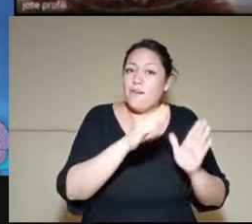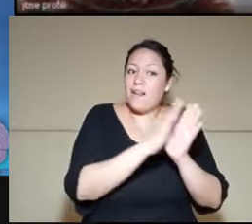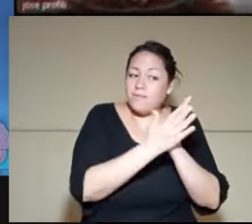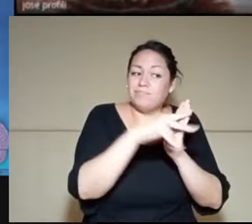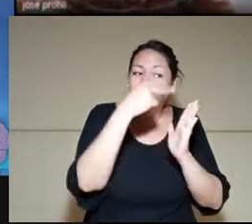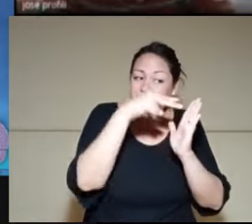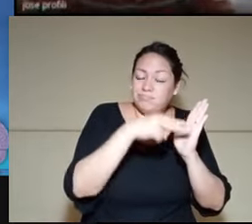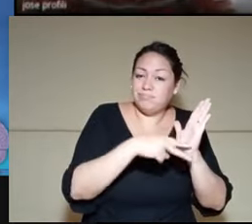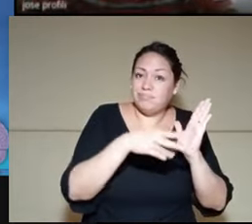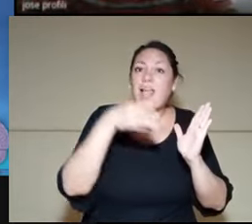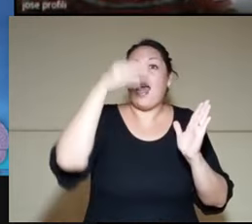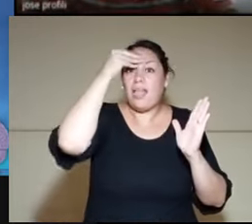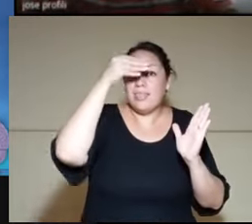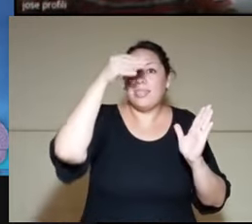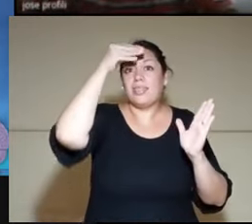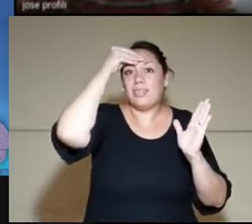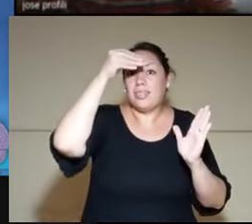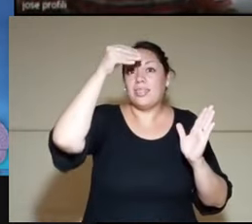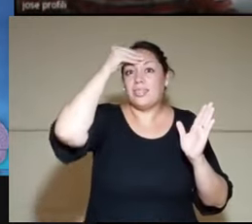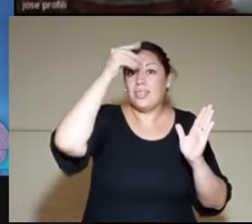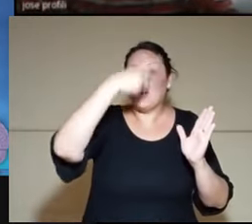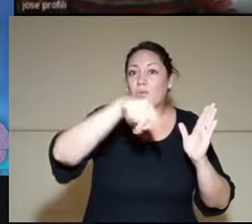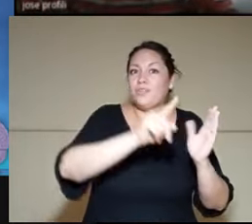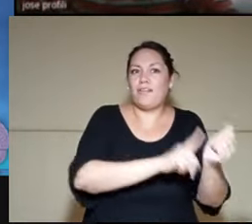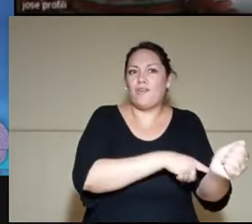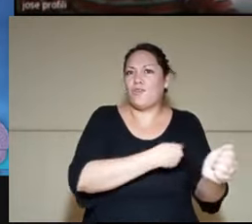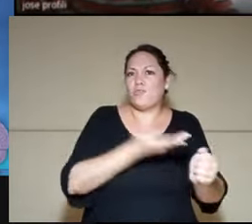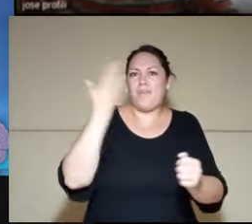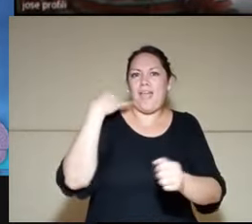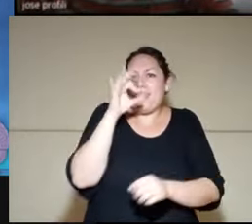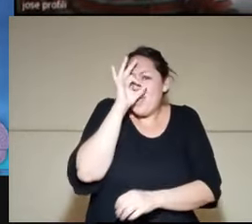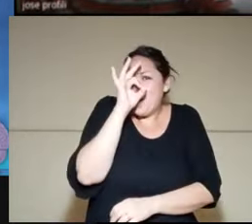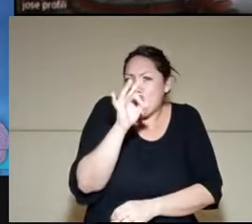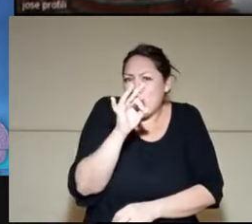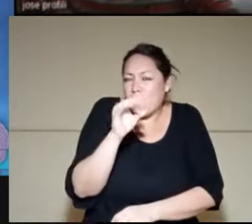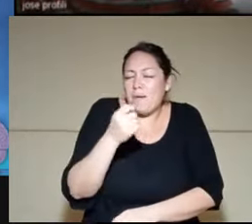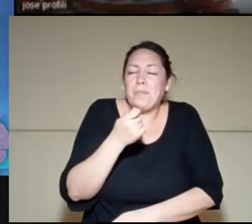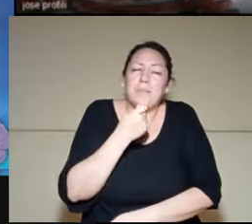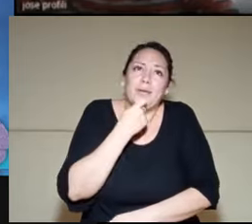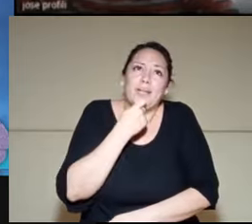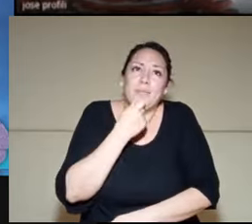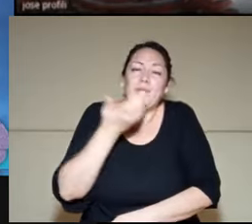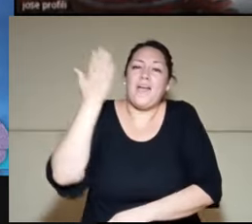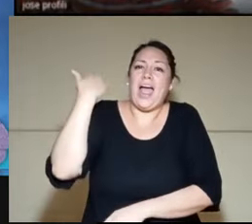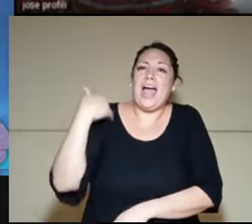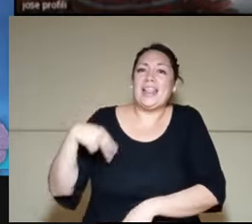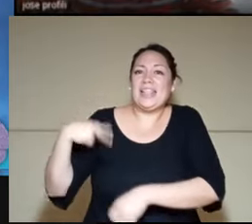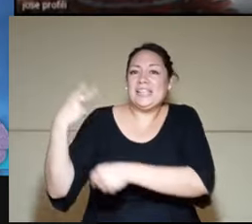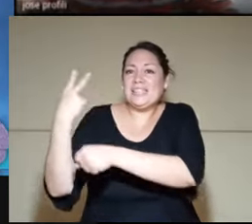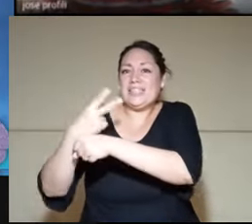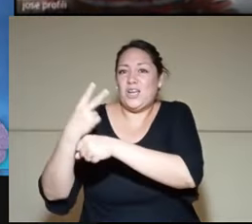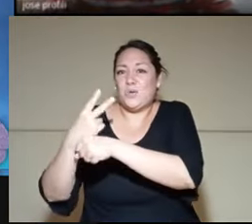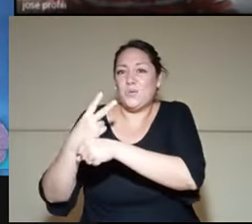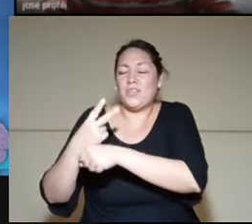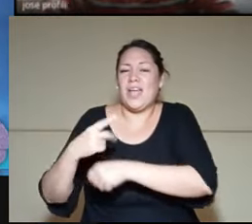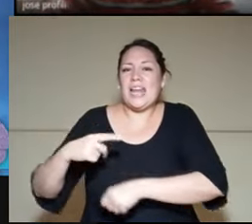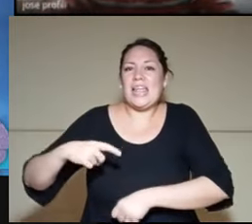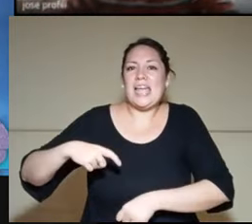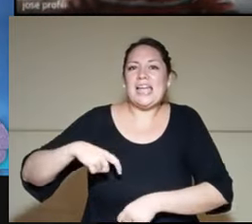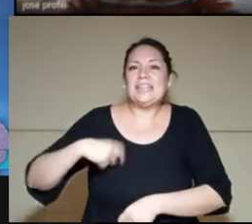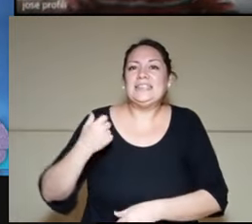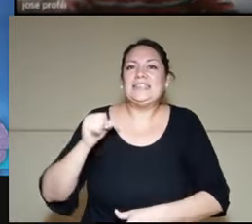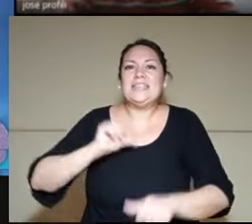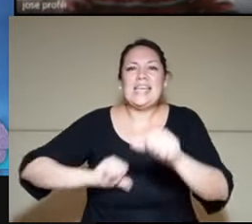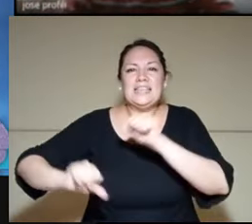van a tener que empezarse a hacer amigos de un montón de palabras que ustedes no están acostumbrados, porque ustedes quizás tienen materias más de las